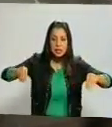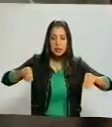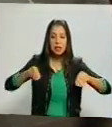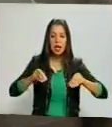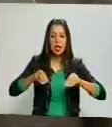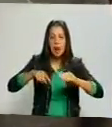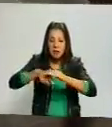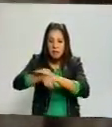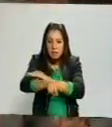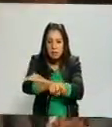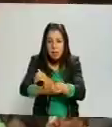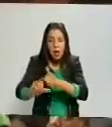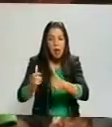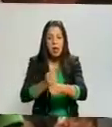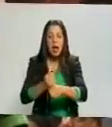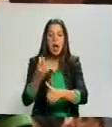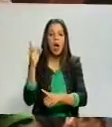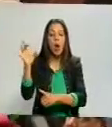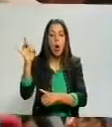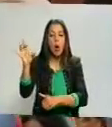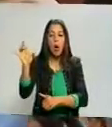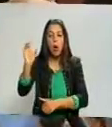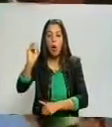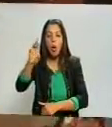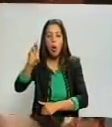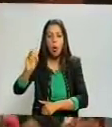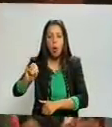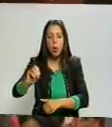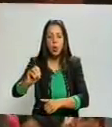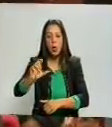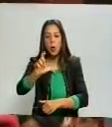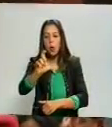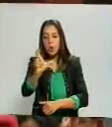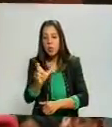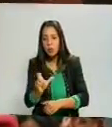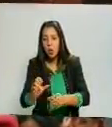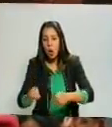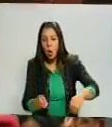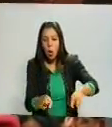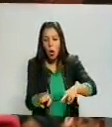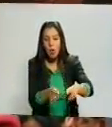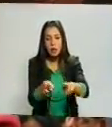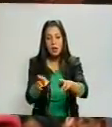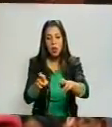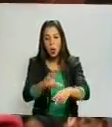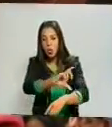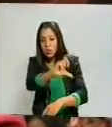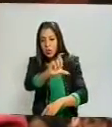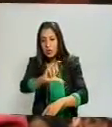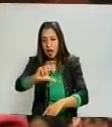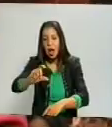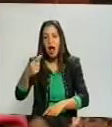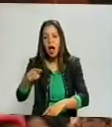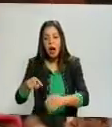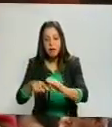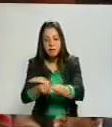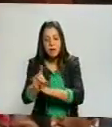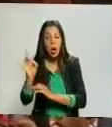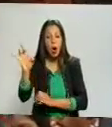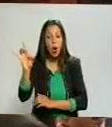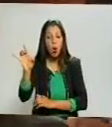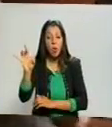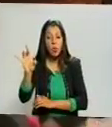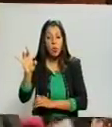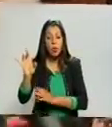allí en el arco minero de Guayana, arco minero del Orinoco, como también se le conoce. En segundo